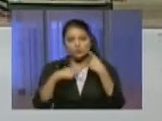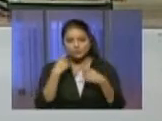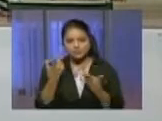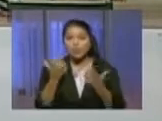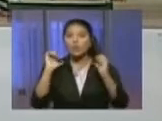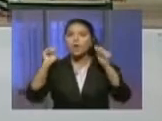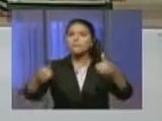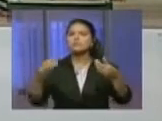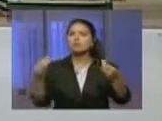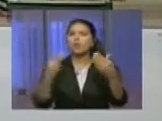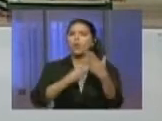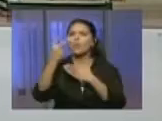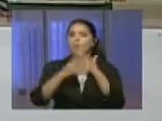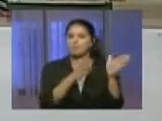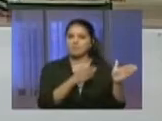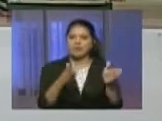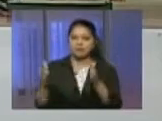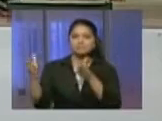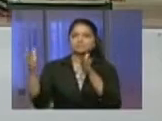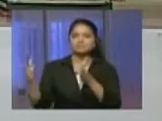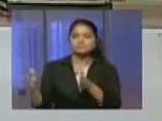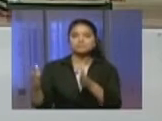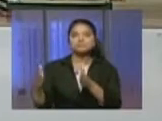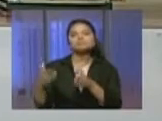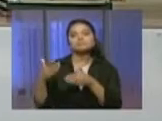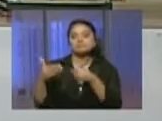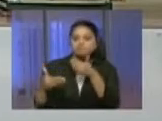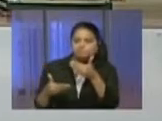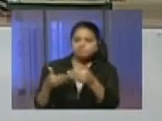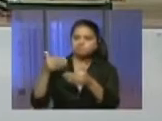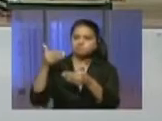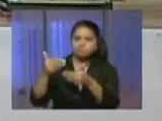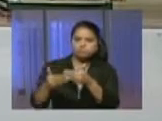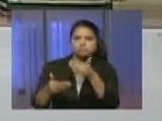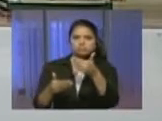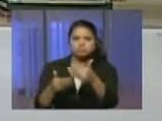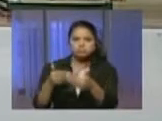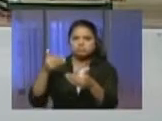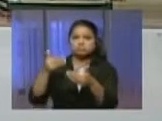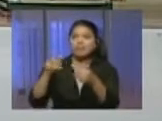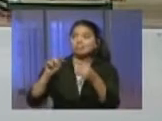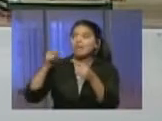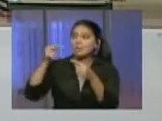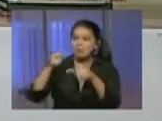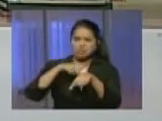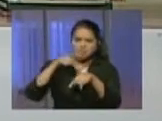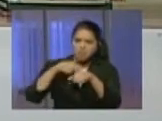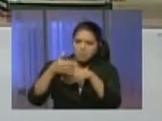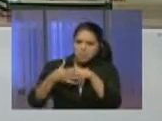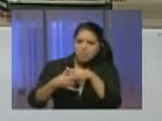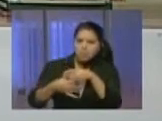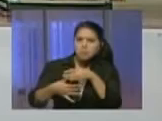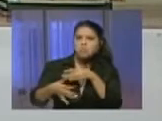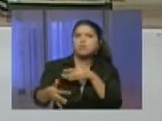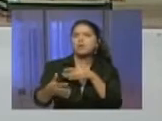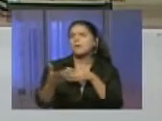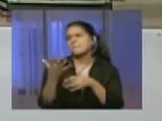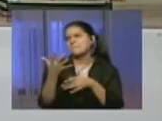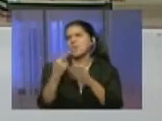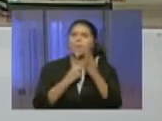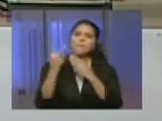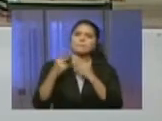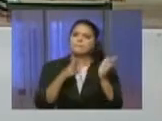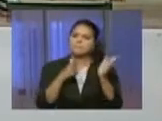inició como un plan y eso se fue desplegando luego en el pasar del tiempo un poco el